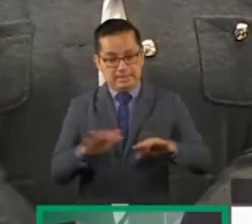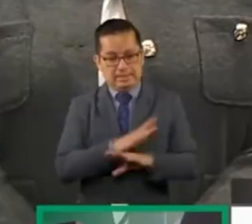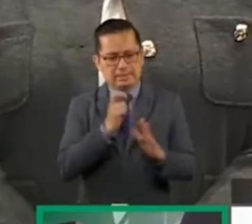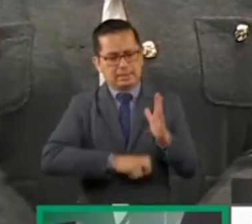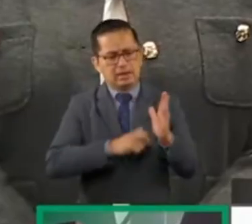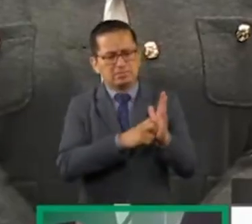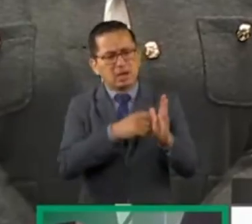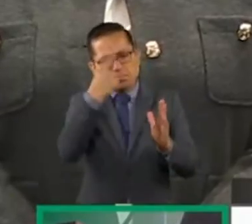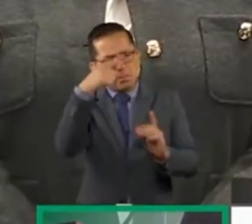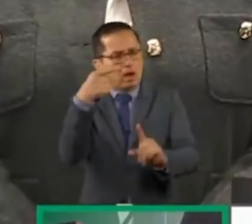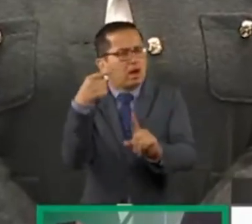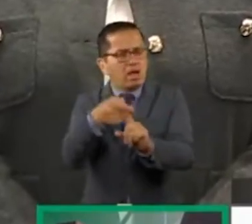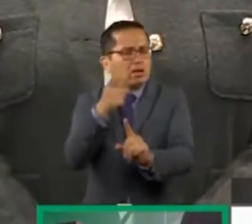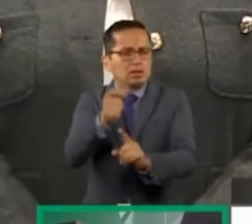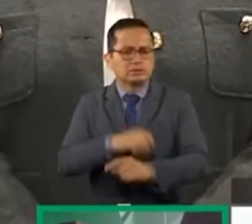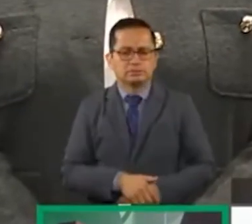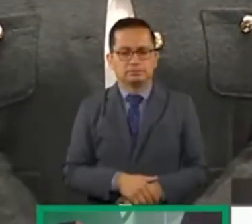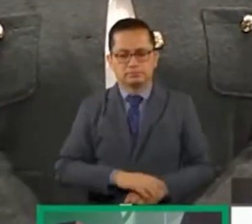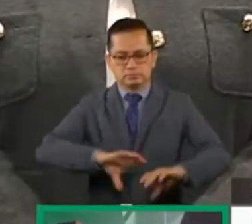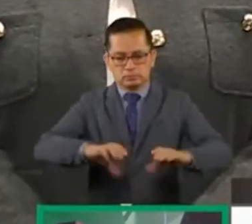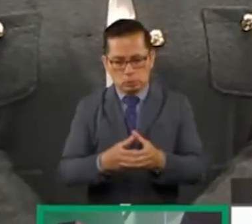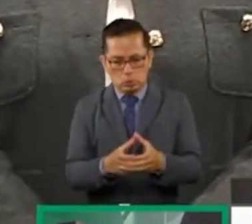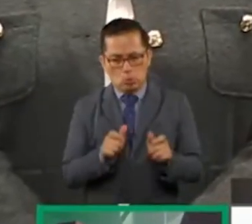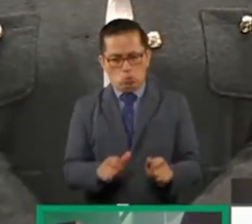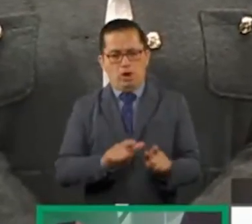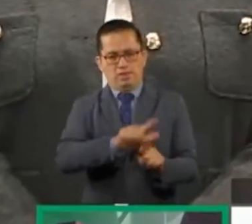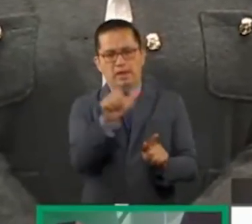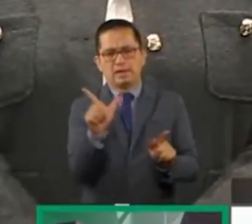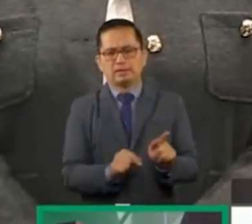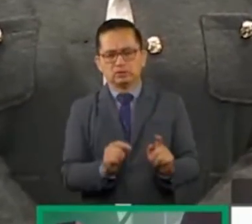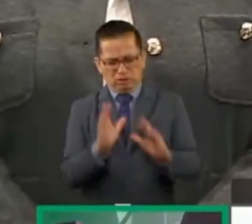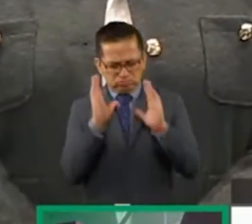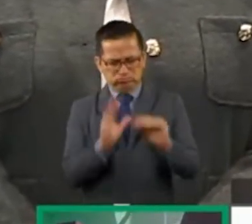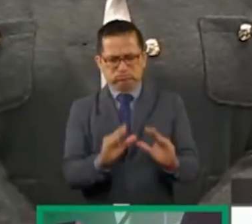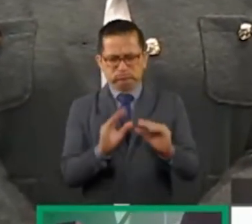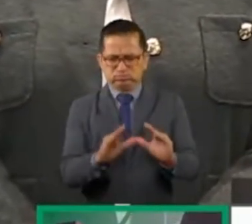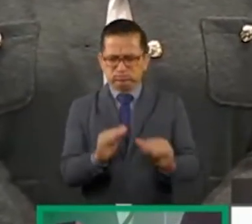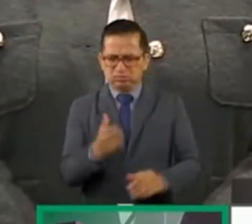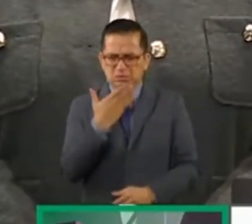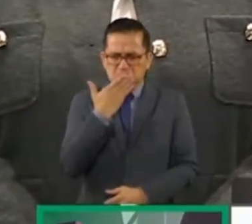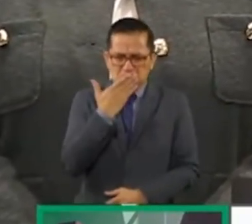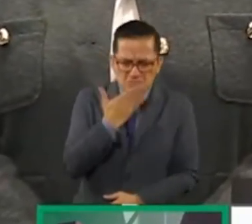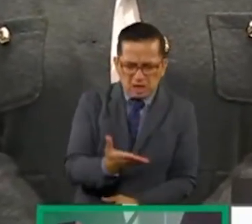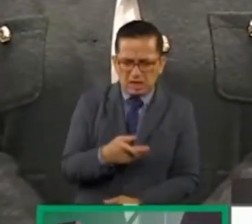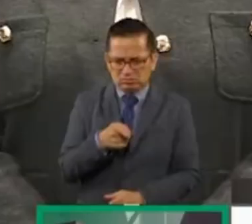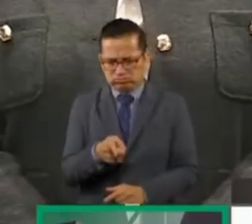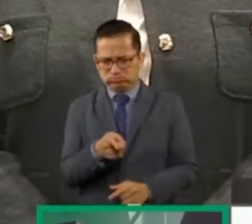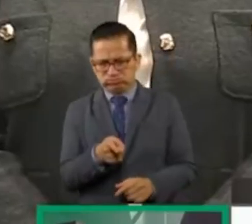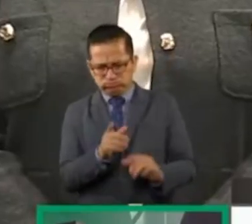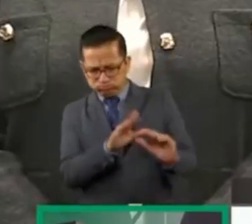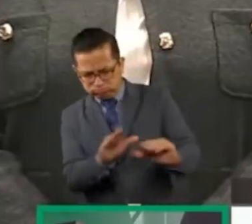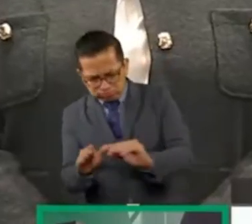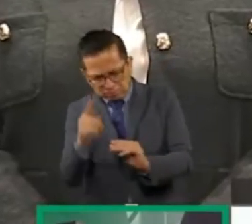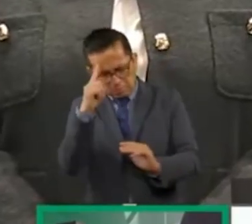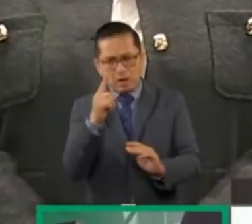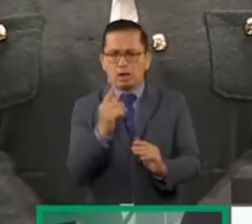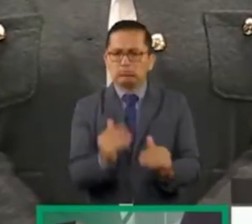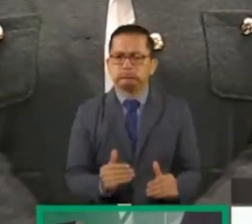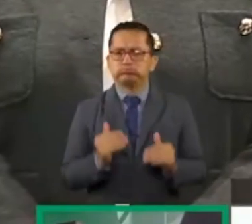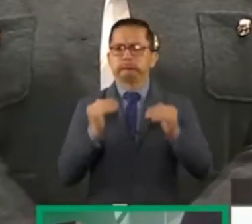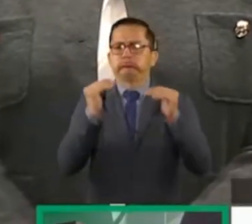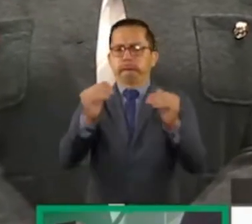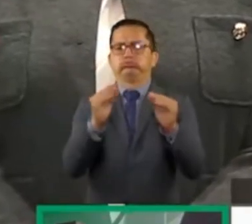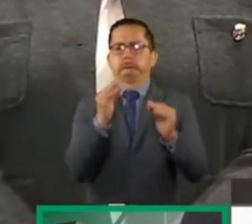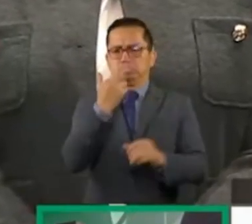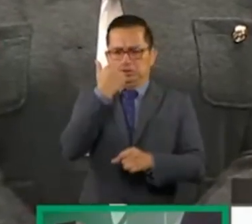dar capacitación, entrenamiento y prestaciones de primer nivel a quienes hoy se encargan de la seguridad